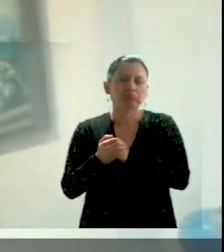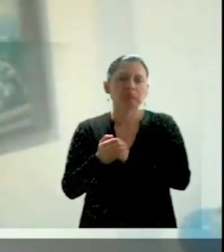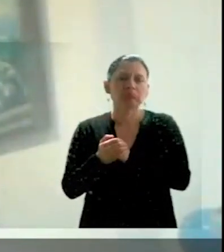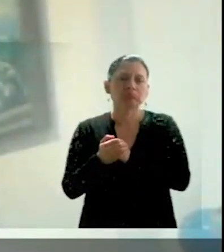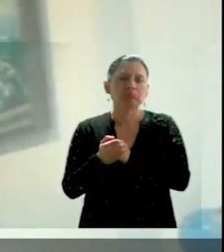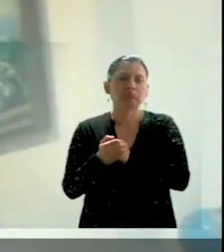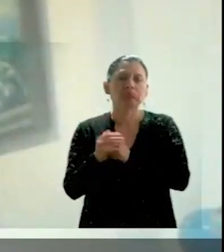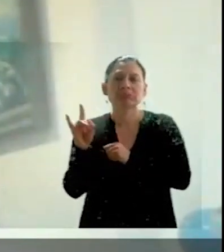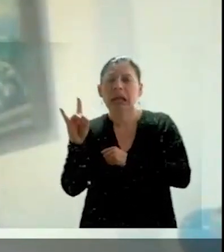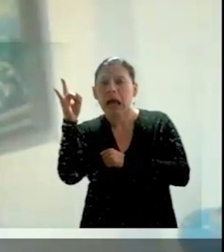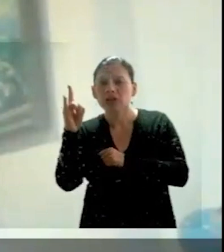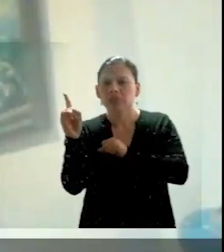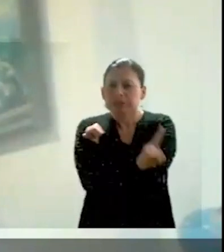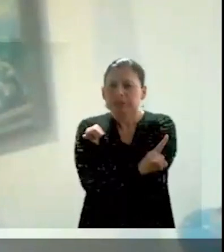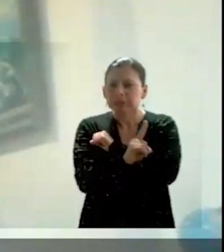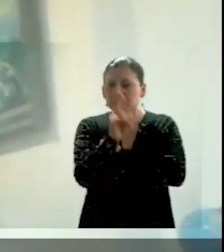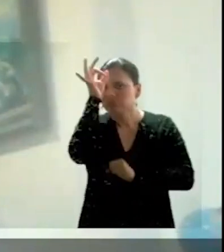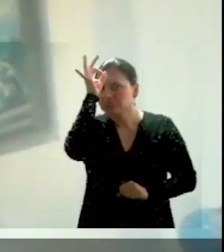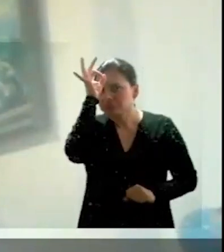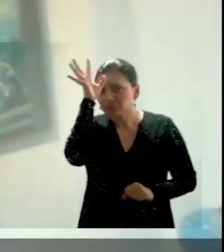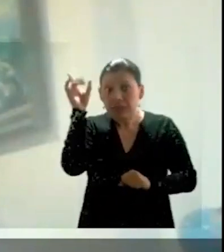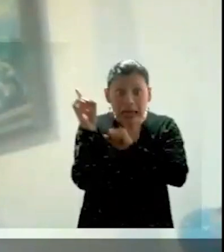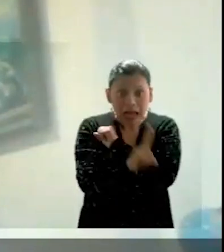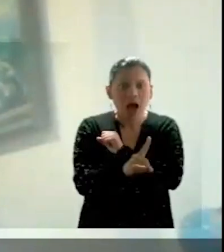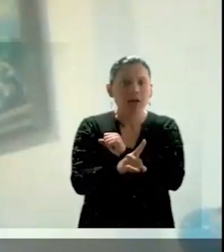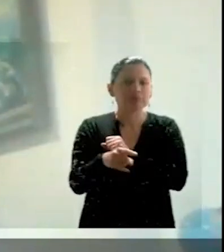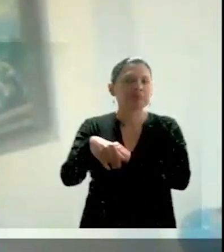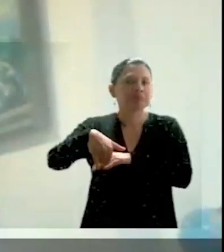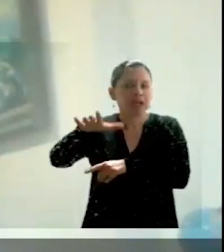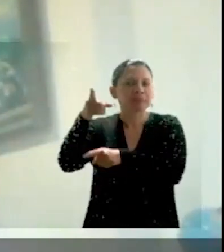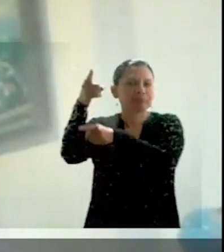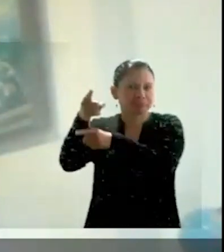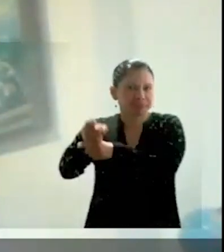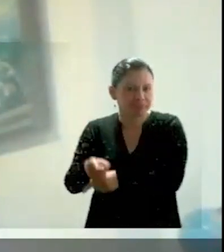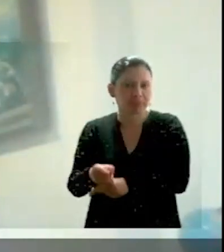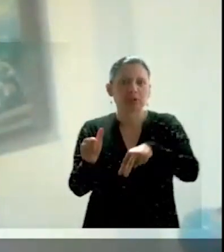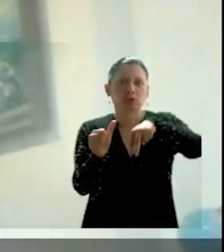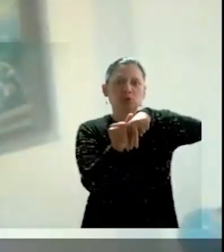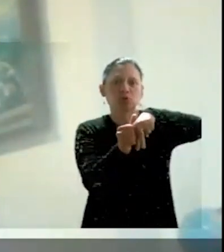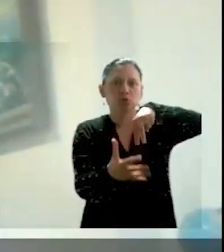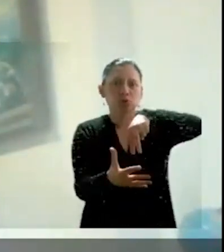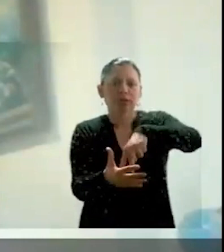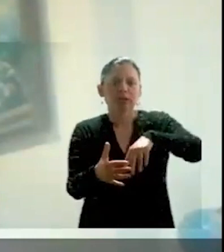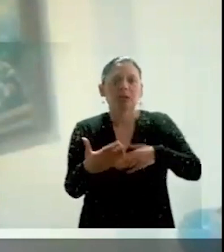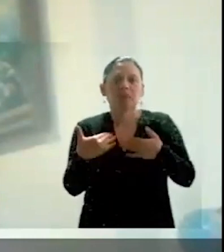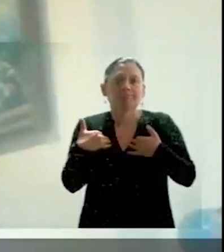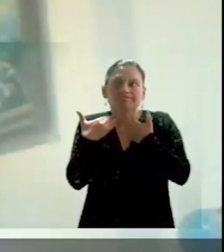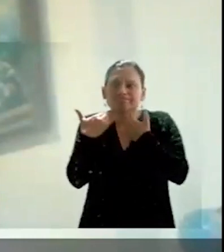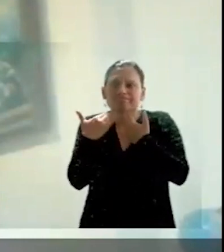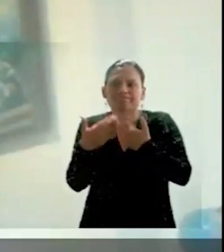para ver si por ahí se logra un cumplimiento más efectivo. Yo no sé